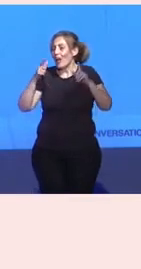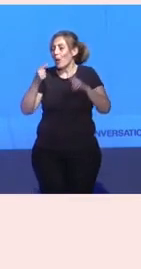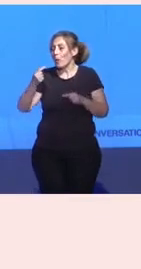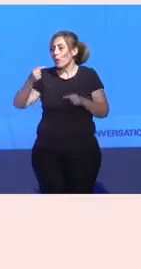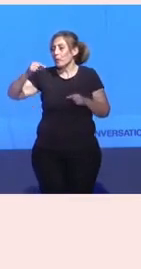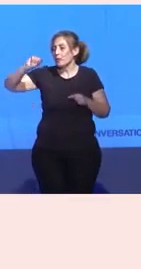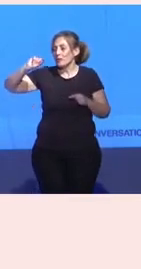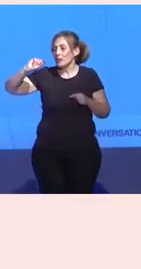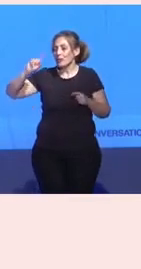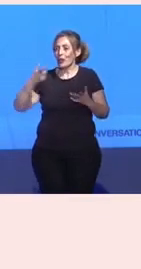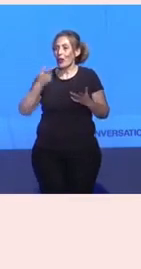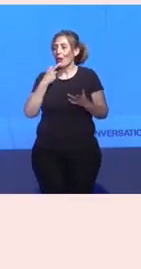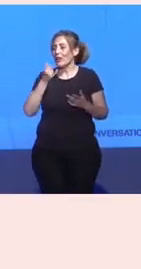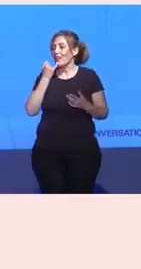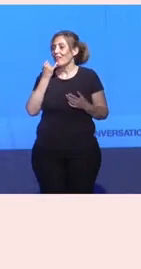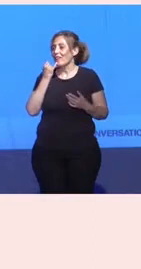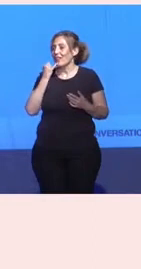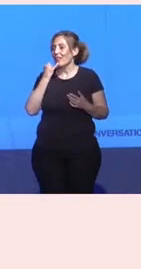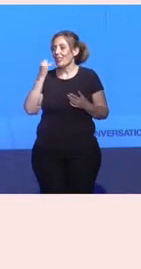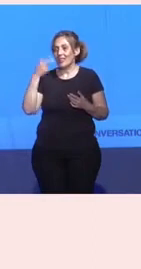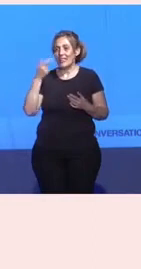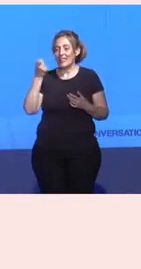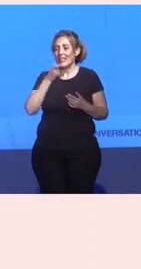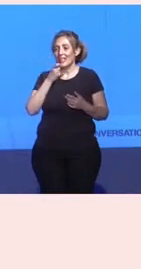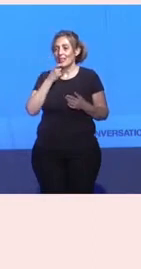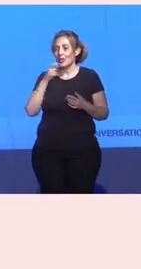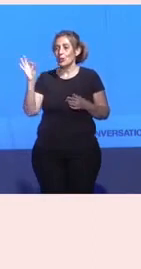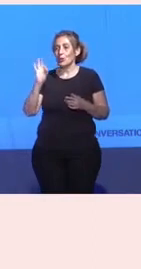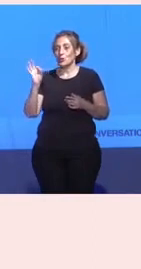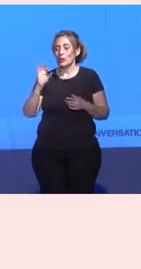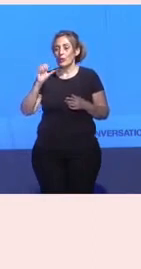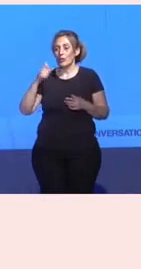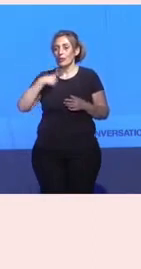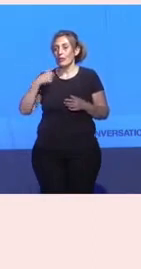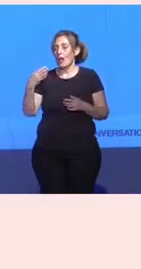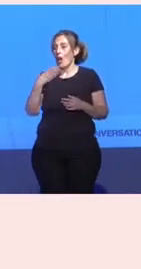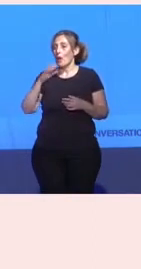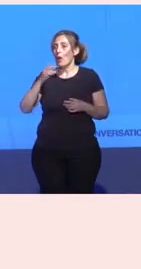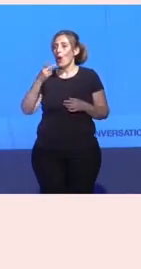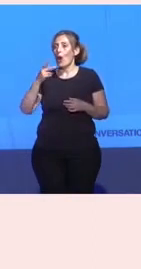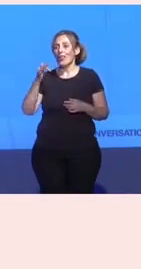qué son las Body farms Susana escudero Body